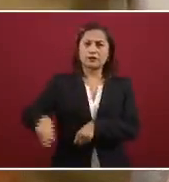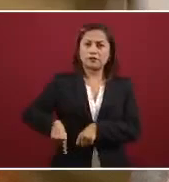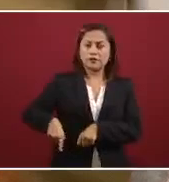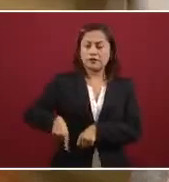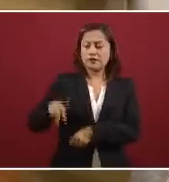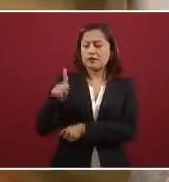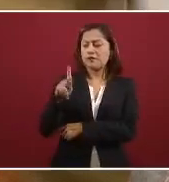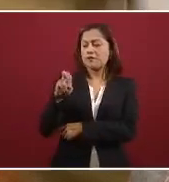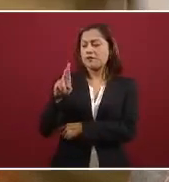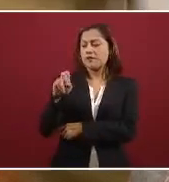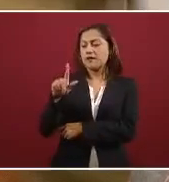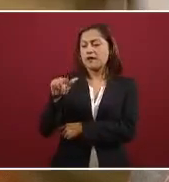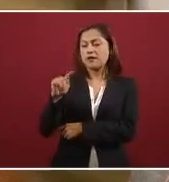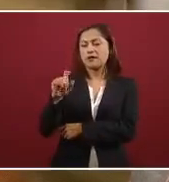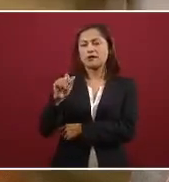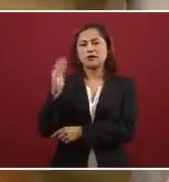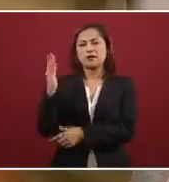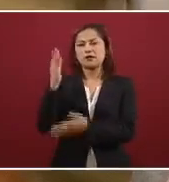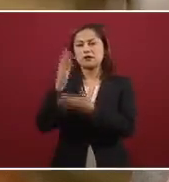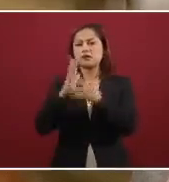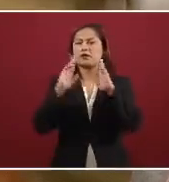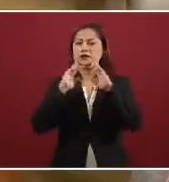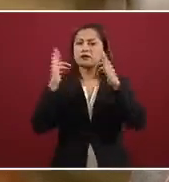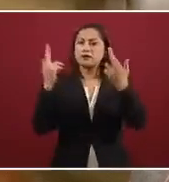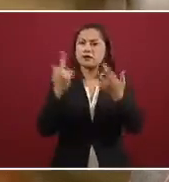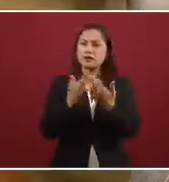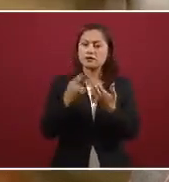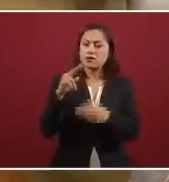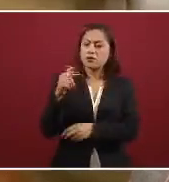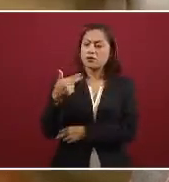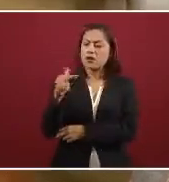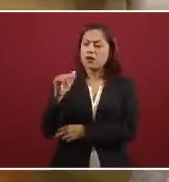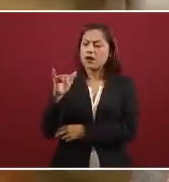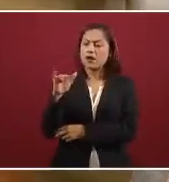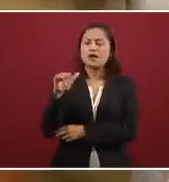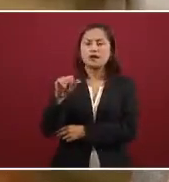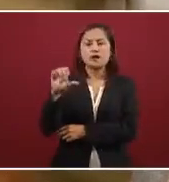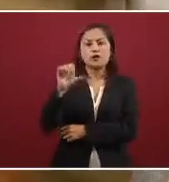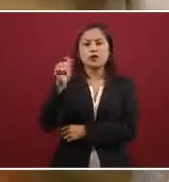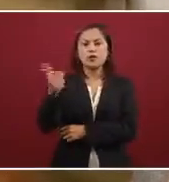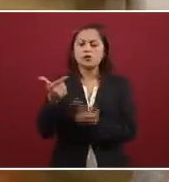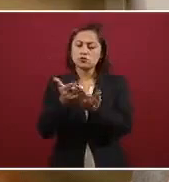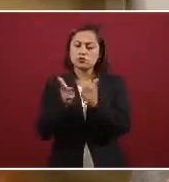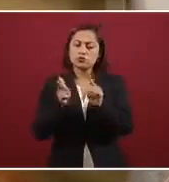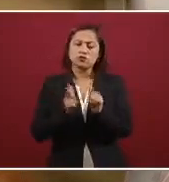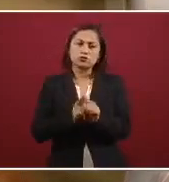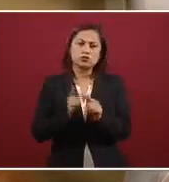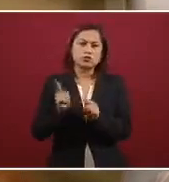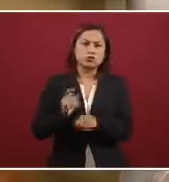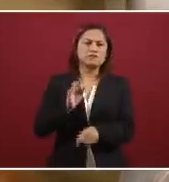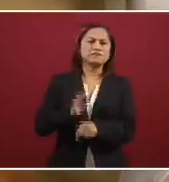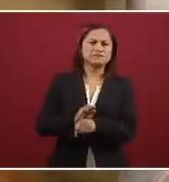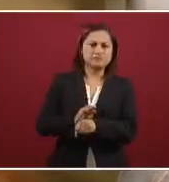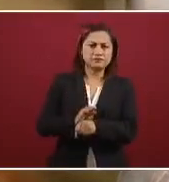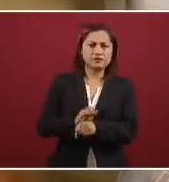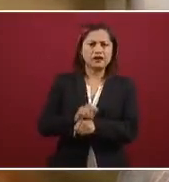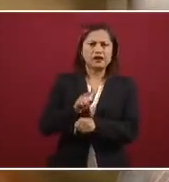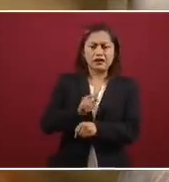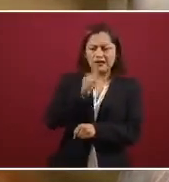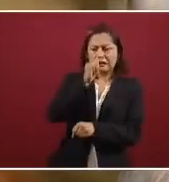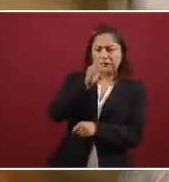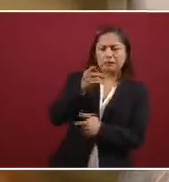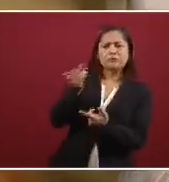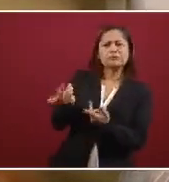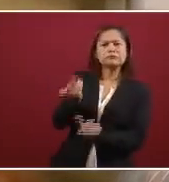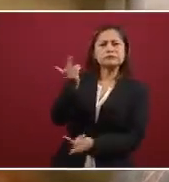en la Huacana con grupos de autodefensas. Y bueno, algunos de los reclamos que le hacían era que por qué no